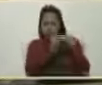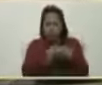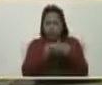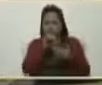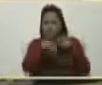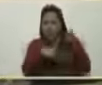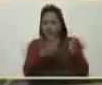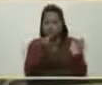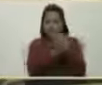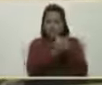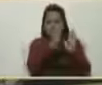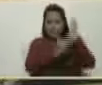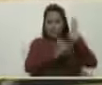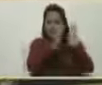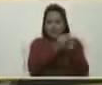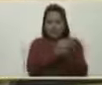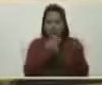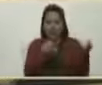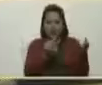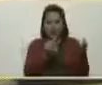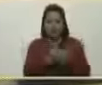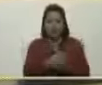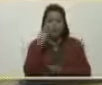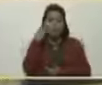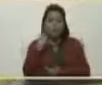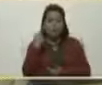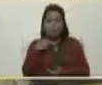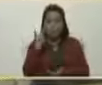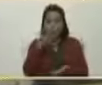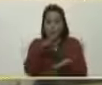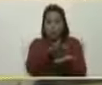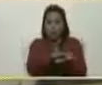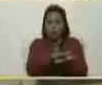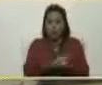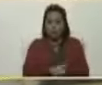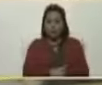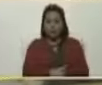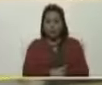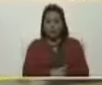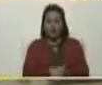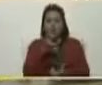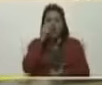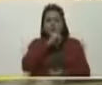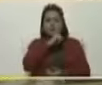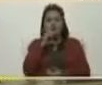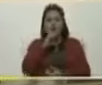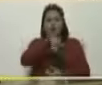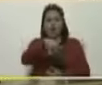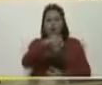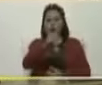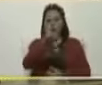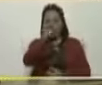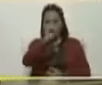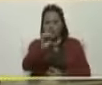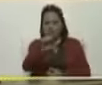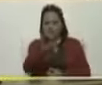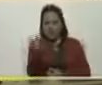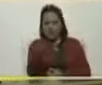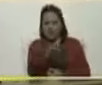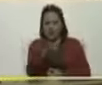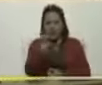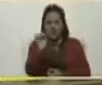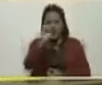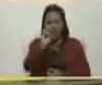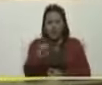va. Muere. José María Espinosa, correcto. Y él